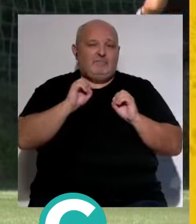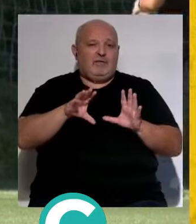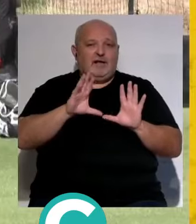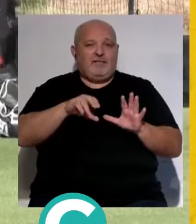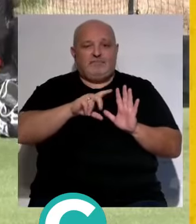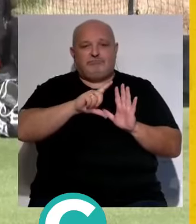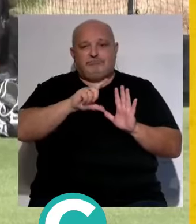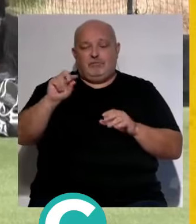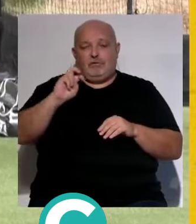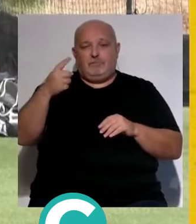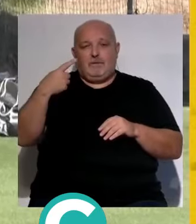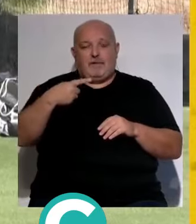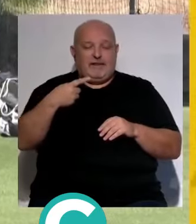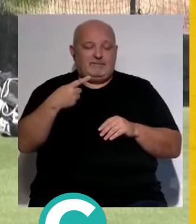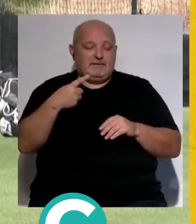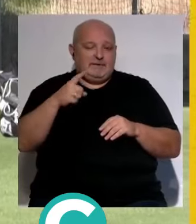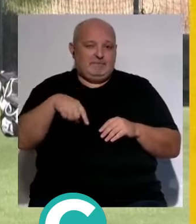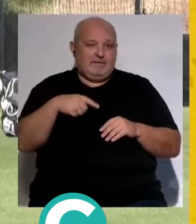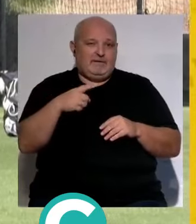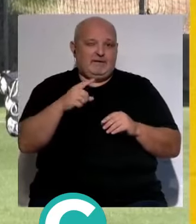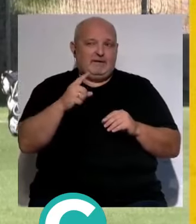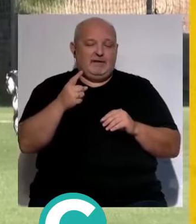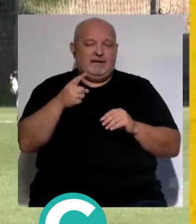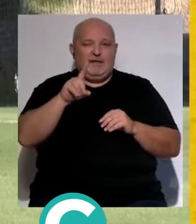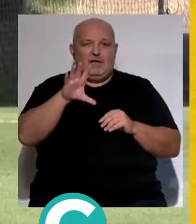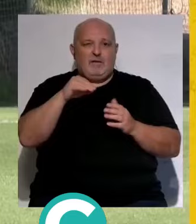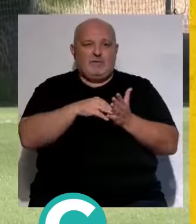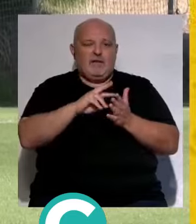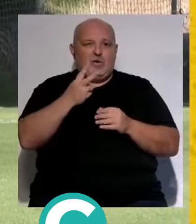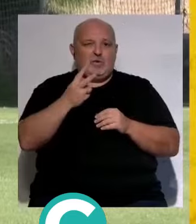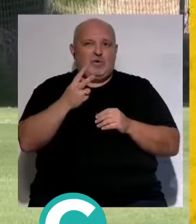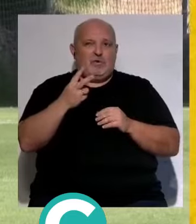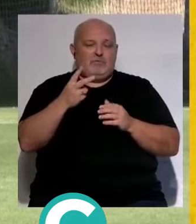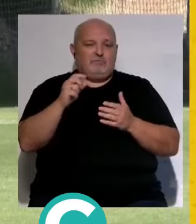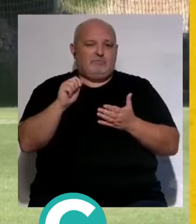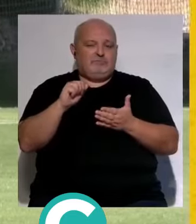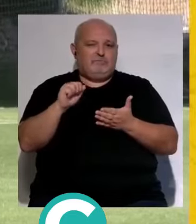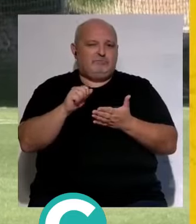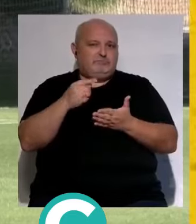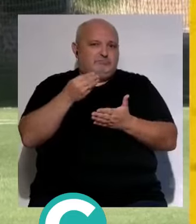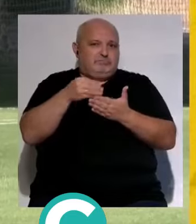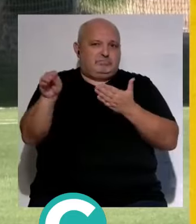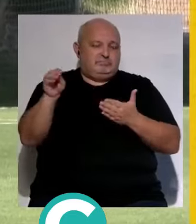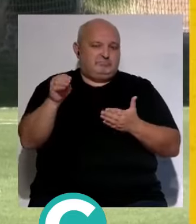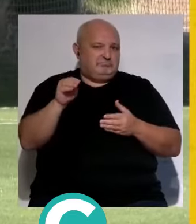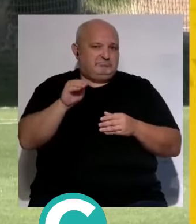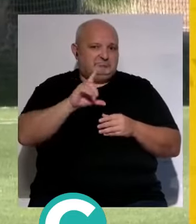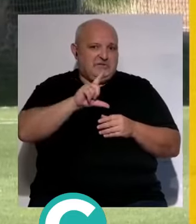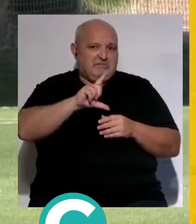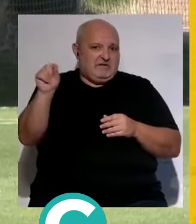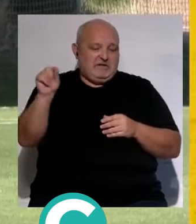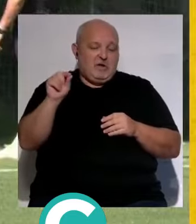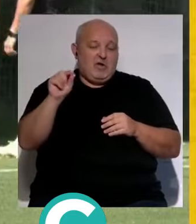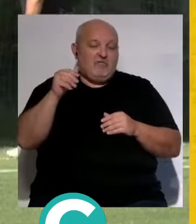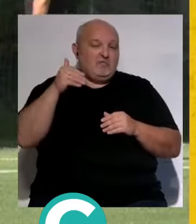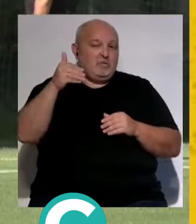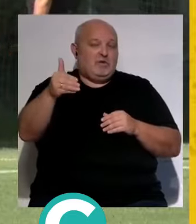Cádiz, estar en un primera con esa cláusula de 150.000 euros o pensar en un futuro